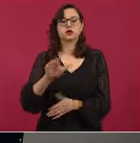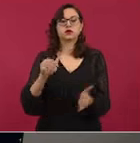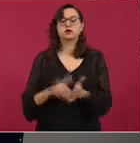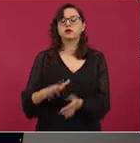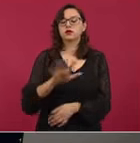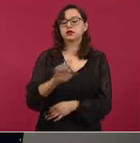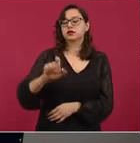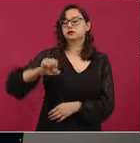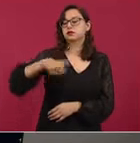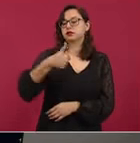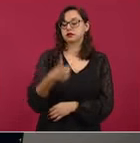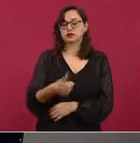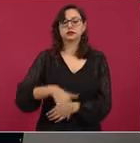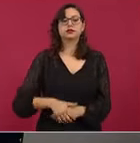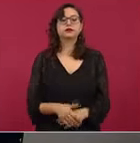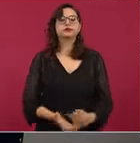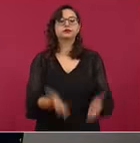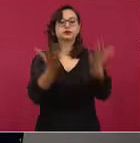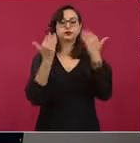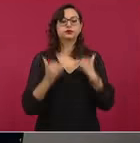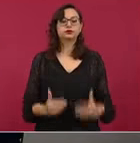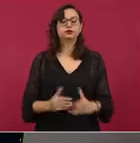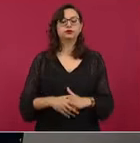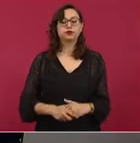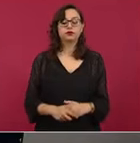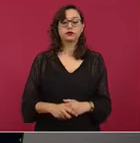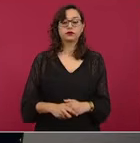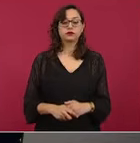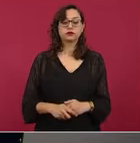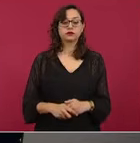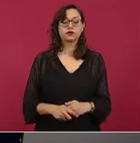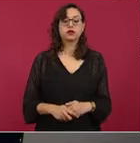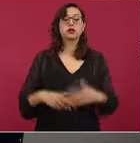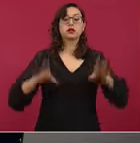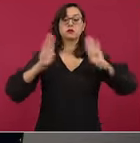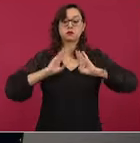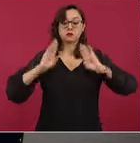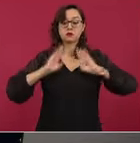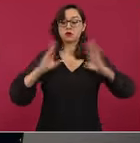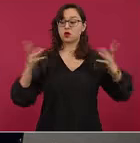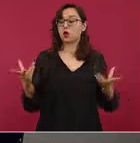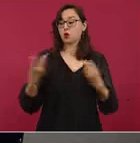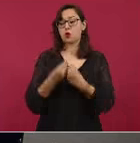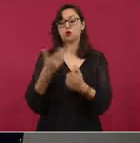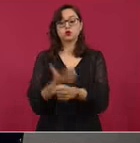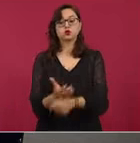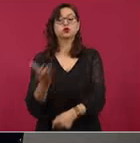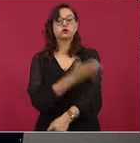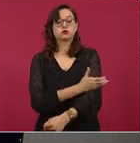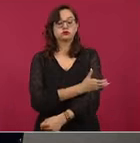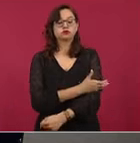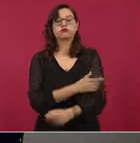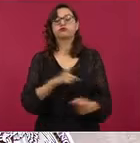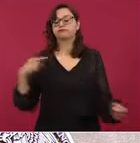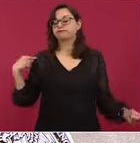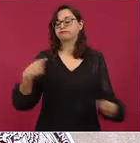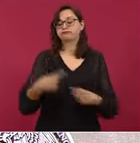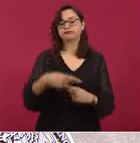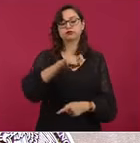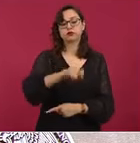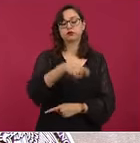Pueden ver en la siguiente, con la participación y acompañamiento de las Fuerzas Armadas durante la semana reciente del 21